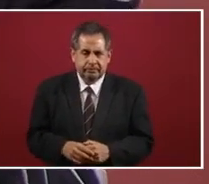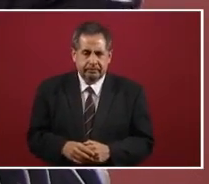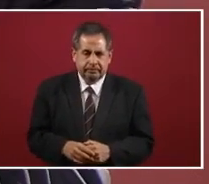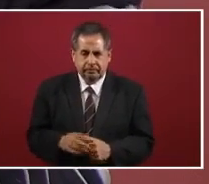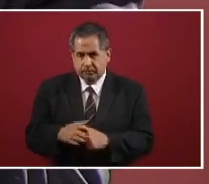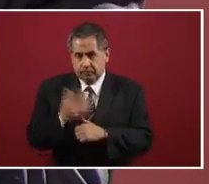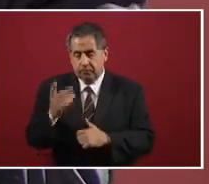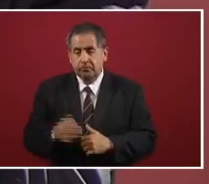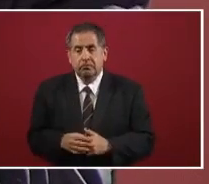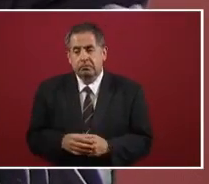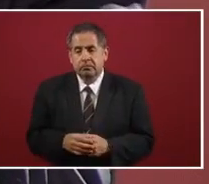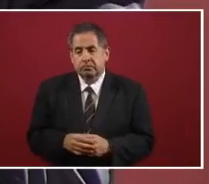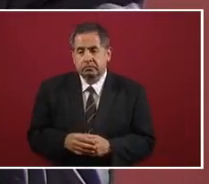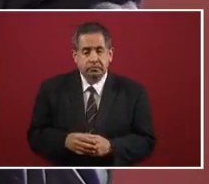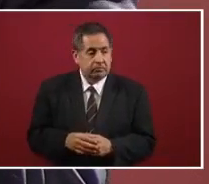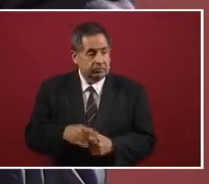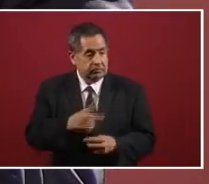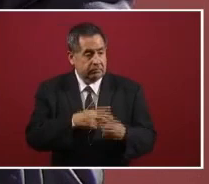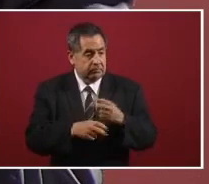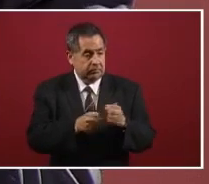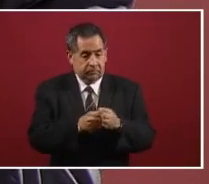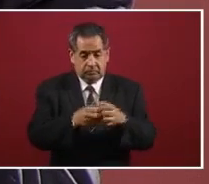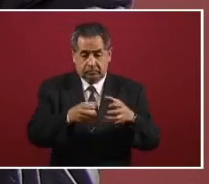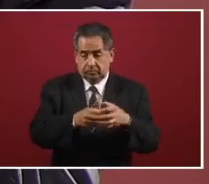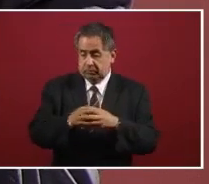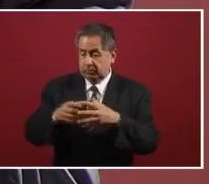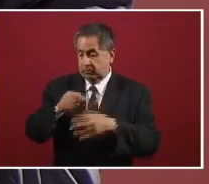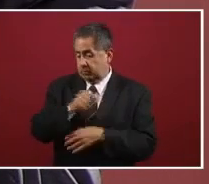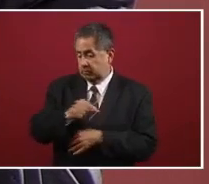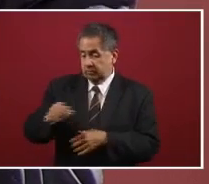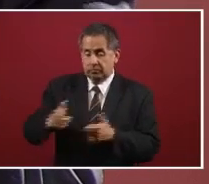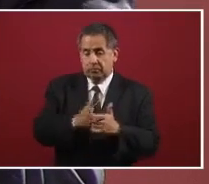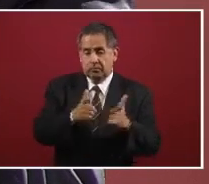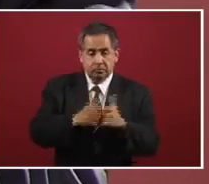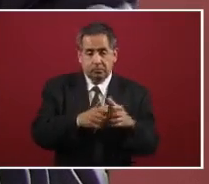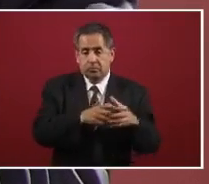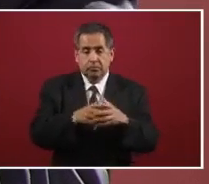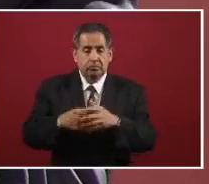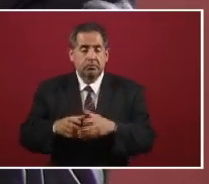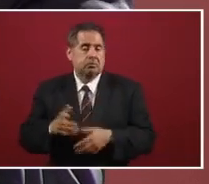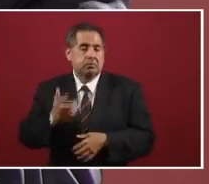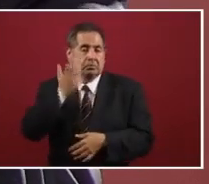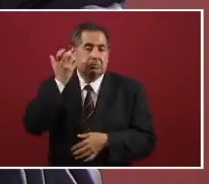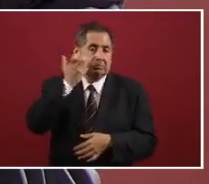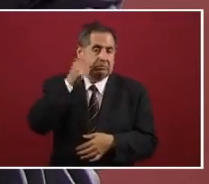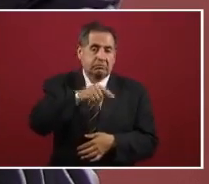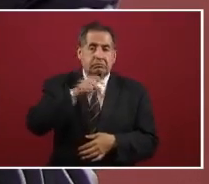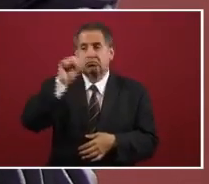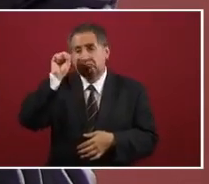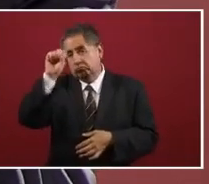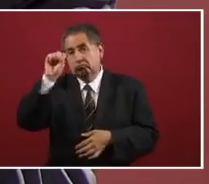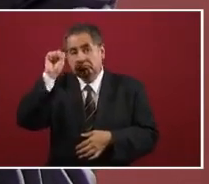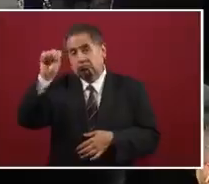porque proliferaron grupos, supuestamente sindicatos,